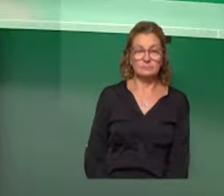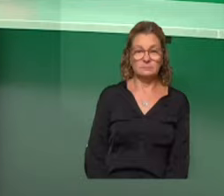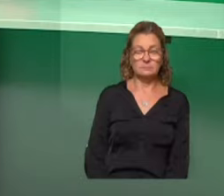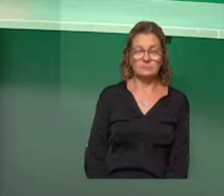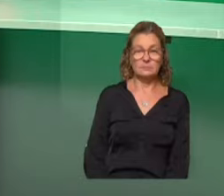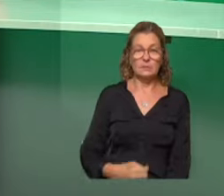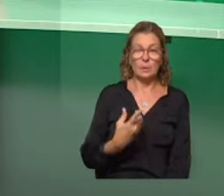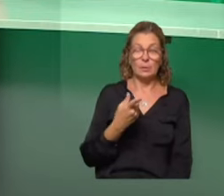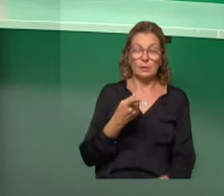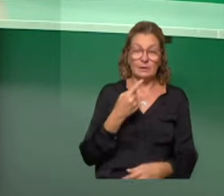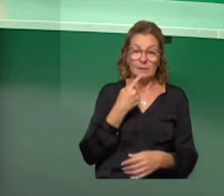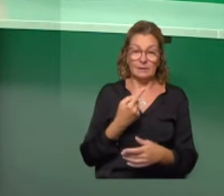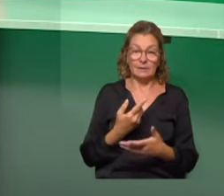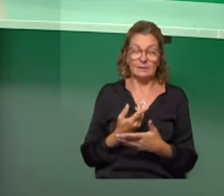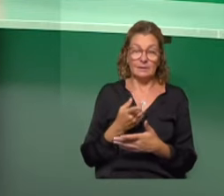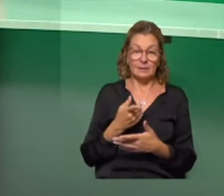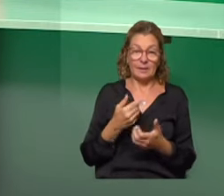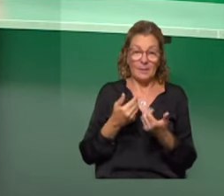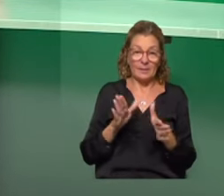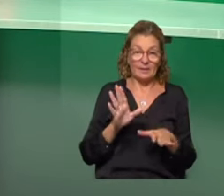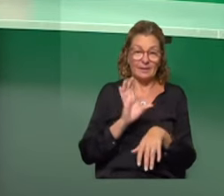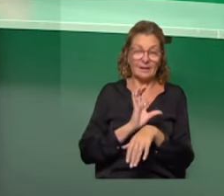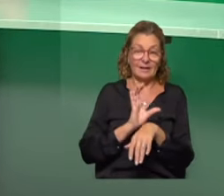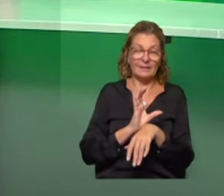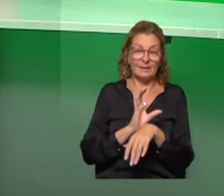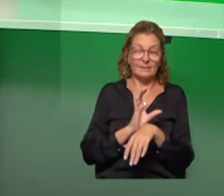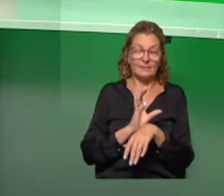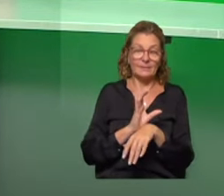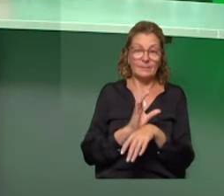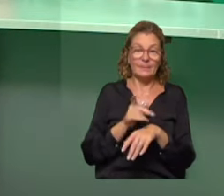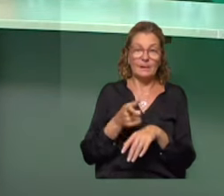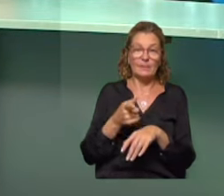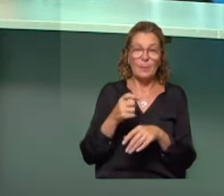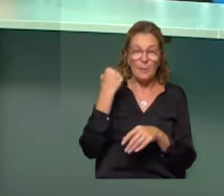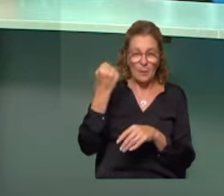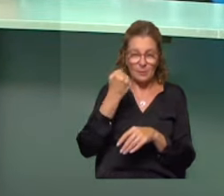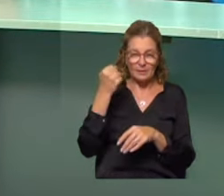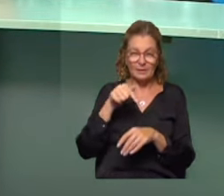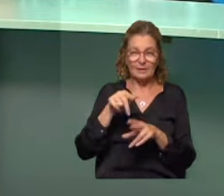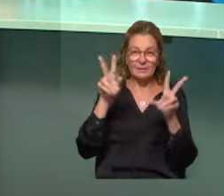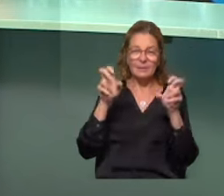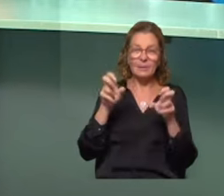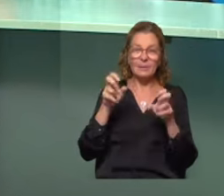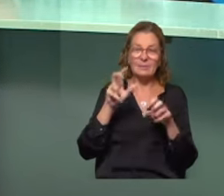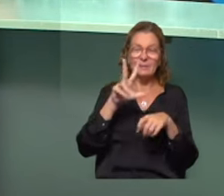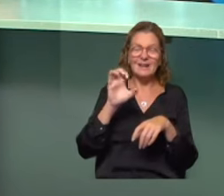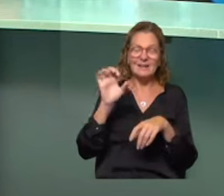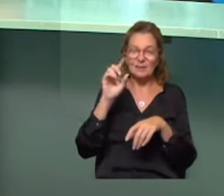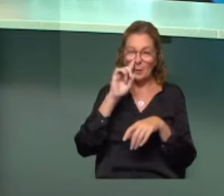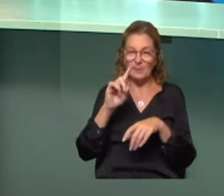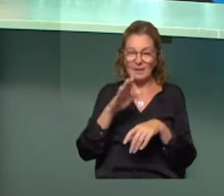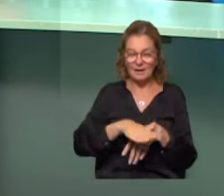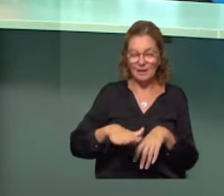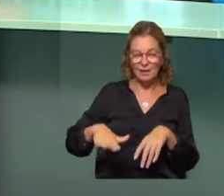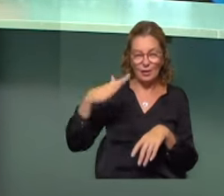Bueno, uno de los grandes hechos es el comienzo de clases, sí. Por eso le damos tanta relevancia a este tema. Decíamos que 300.000